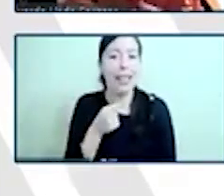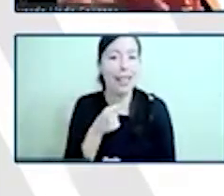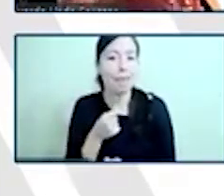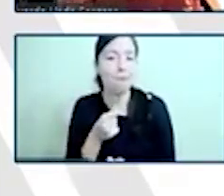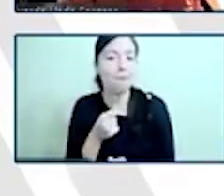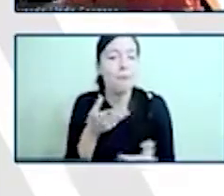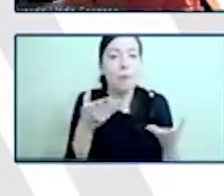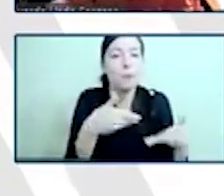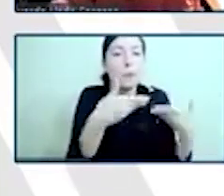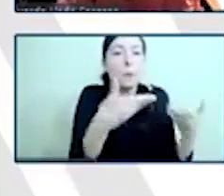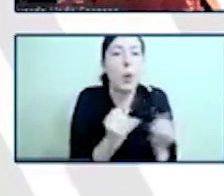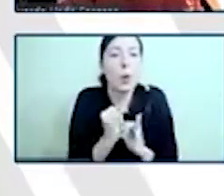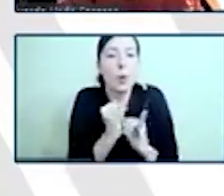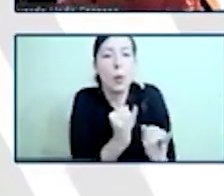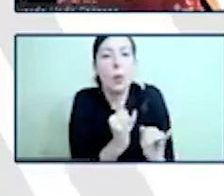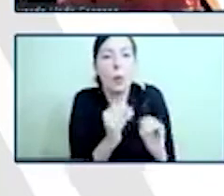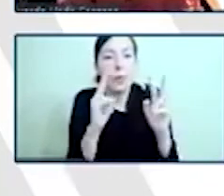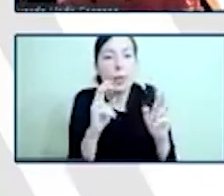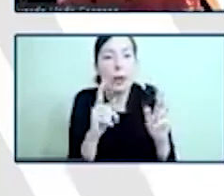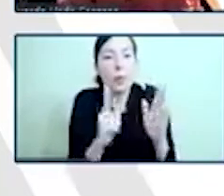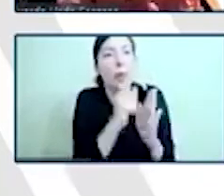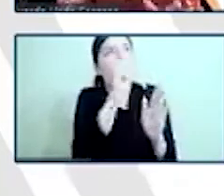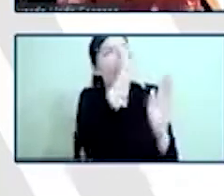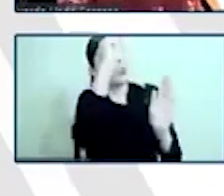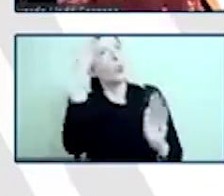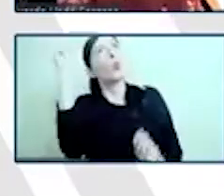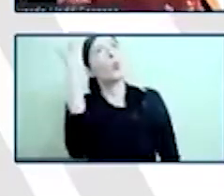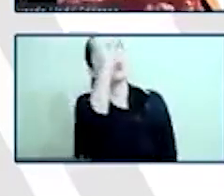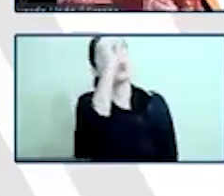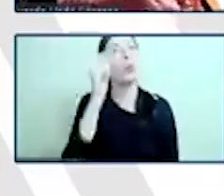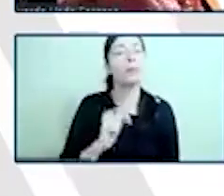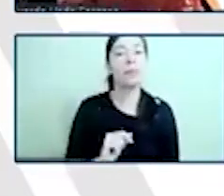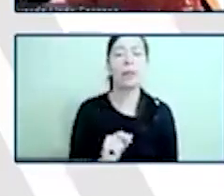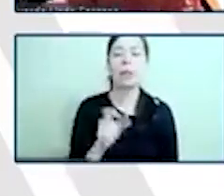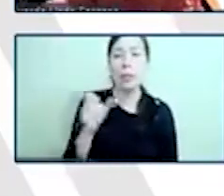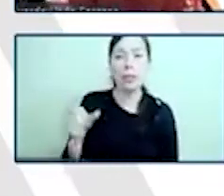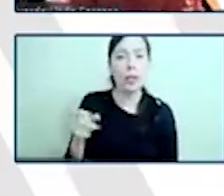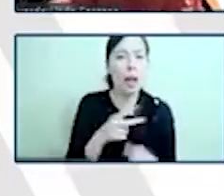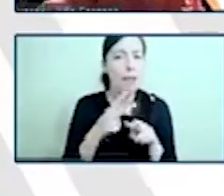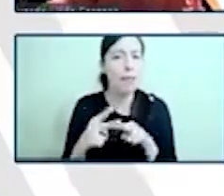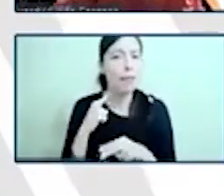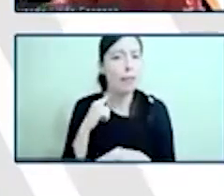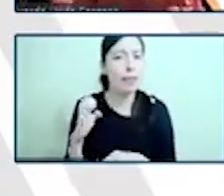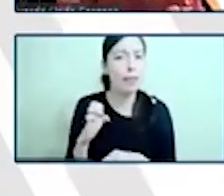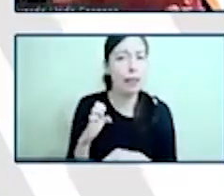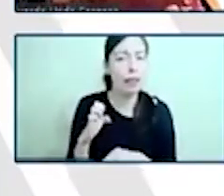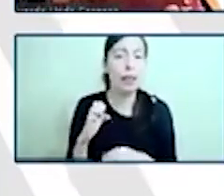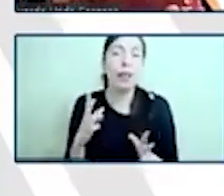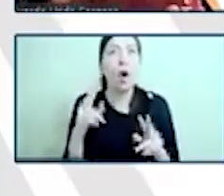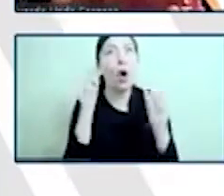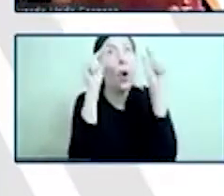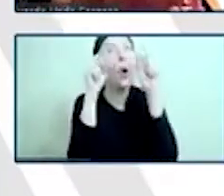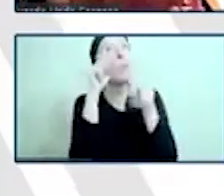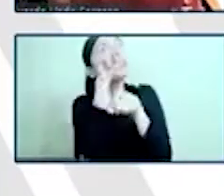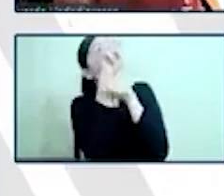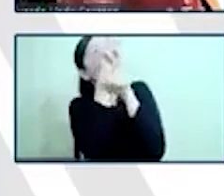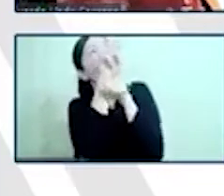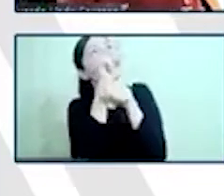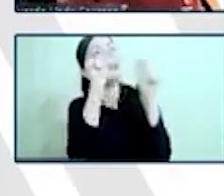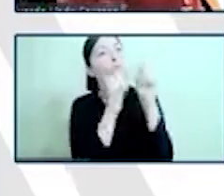puesta en órbita de satélites. ¿Qué es lo que podía hacer la gente? Básicamente observar los satélites una vez que estuvieran en